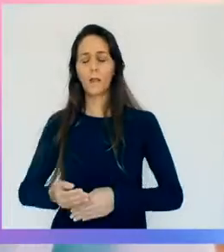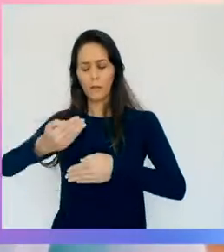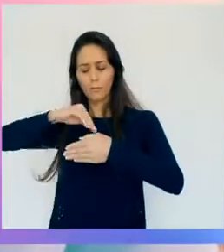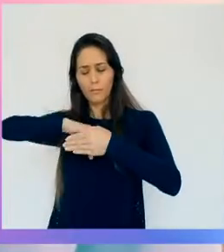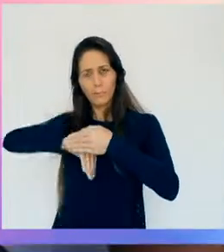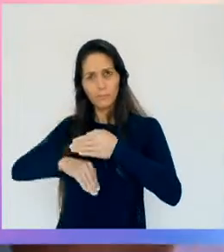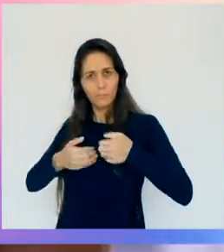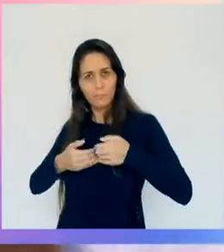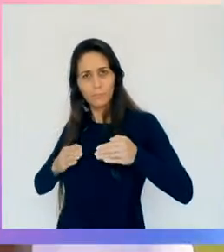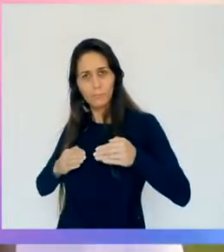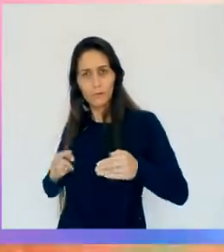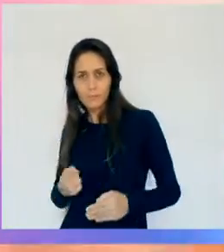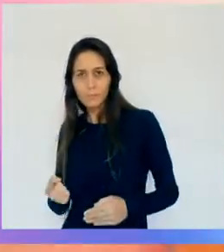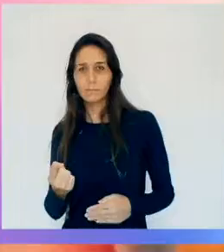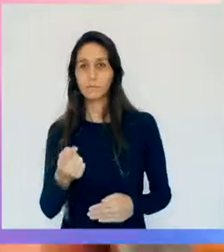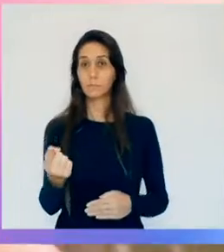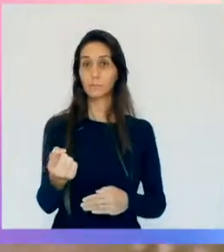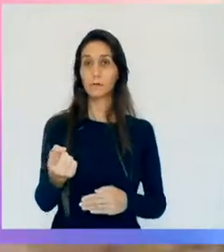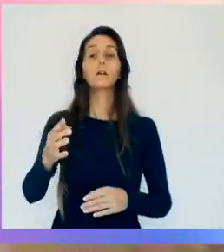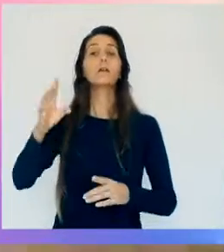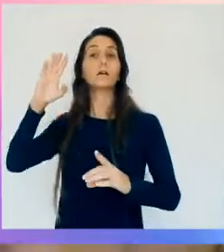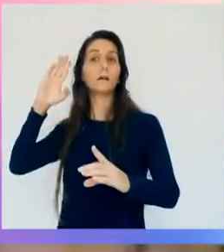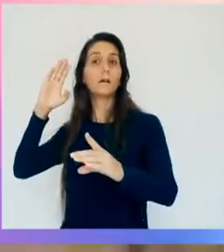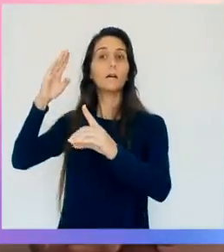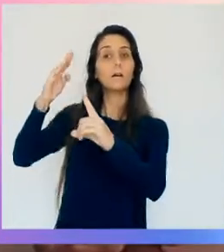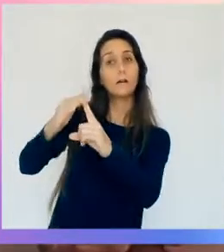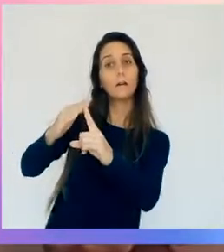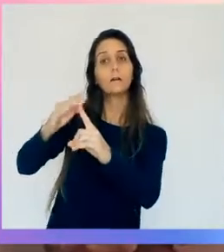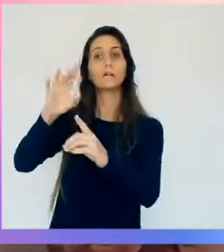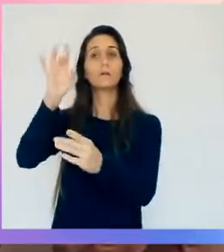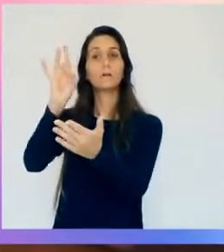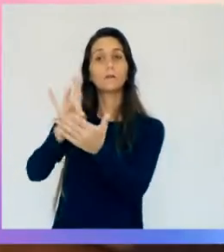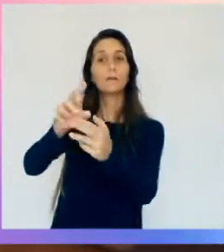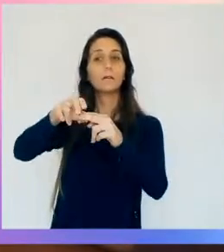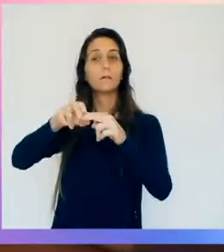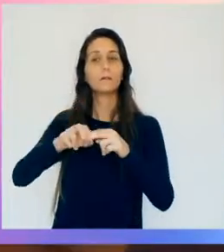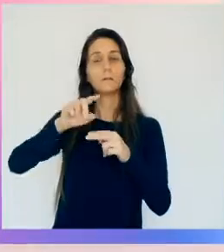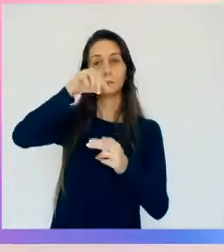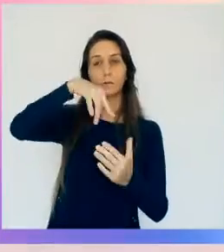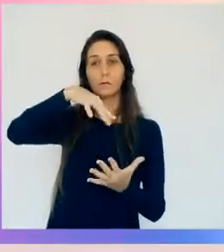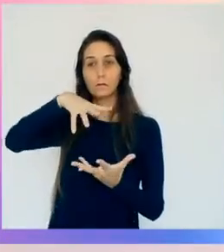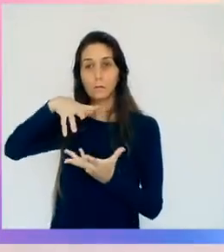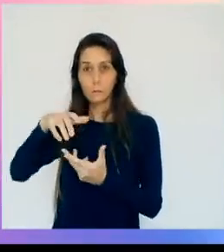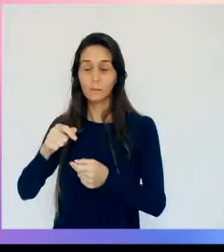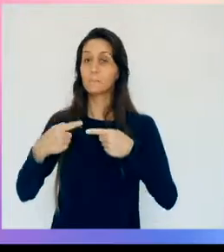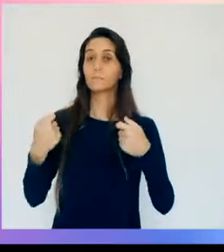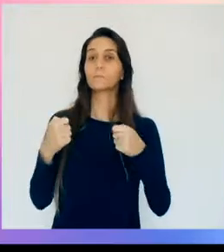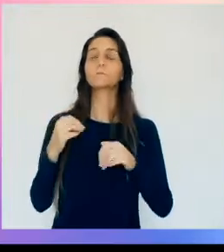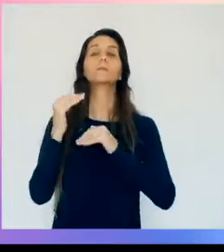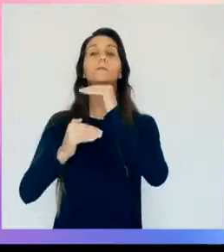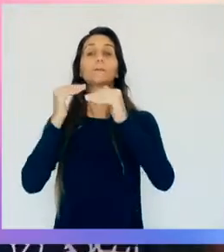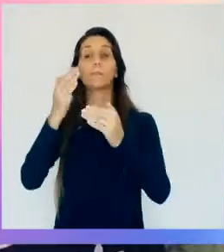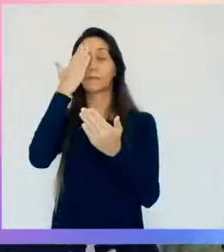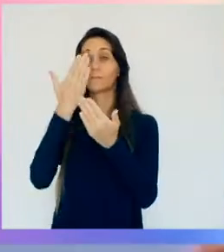En ti existe un universo, una puerta para abrir, un camino para reencontrar el propósito que te trajo a la tierra. Pero necesitas